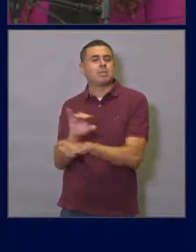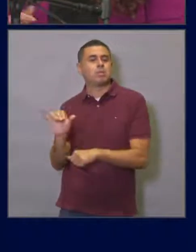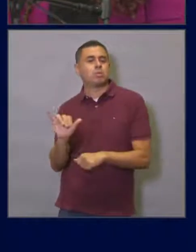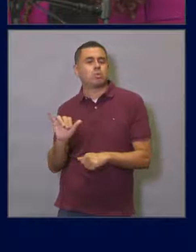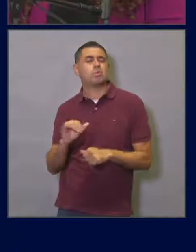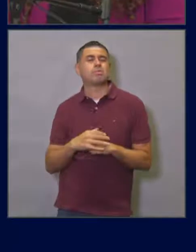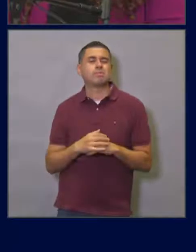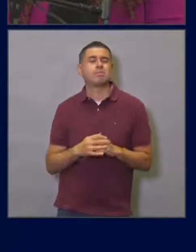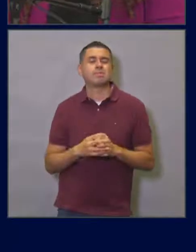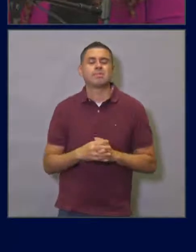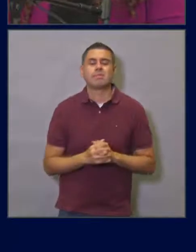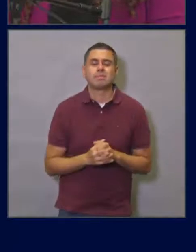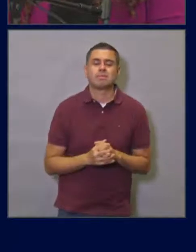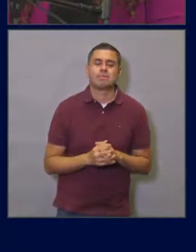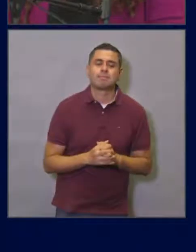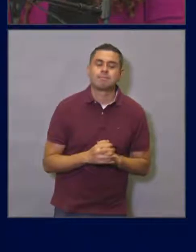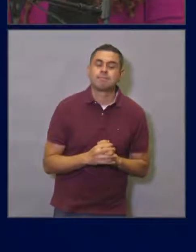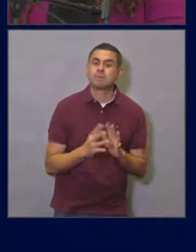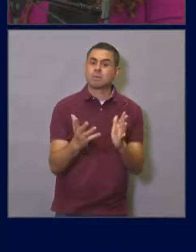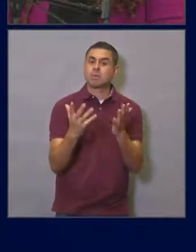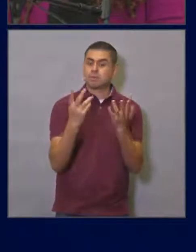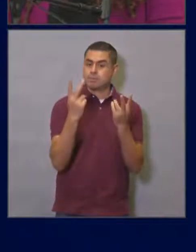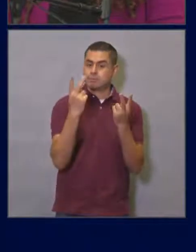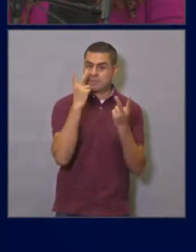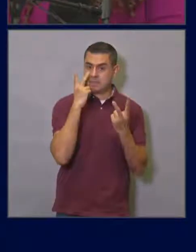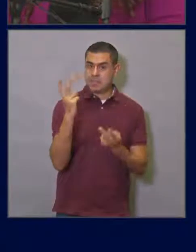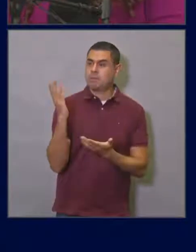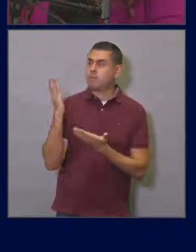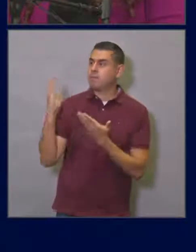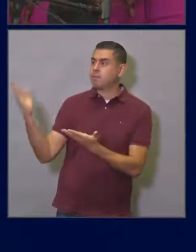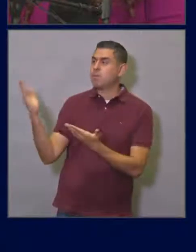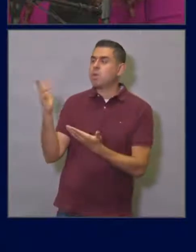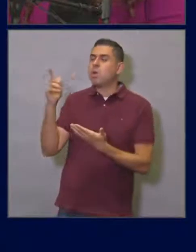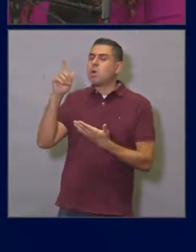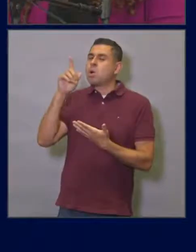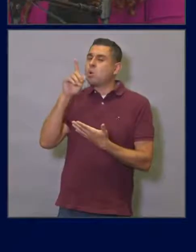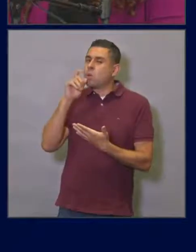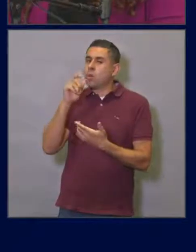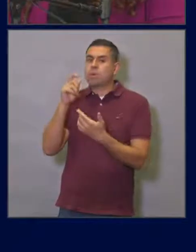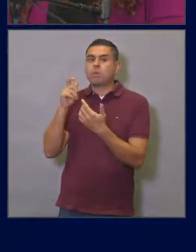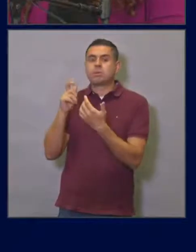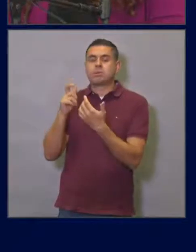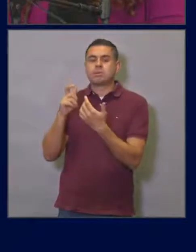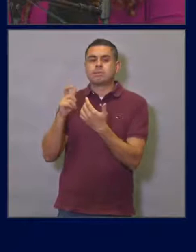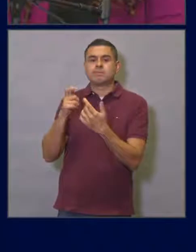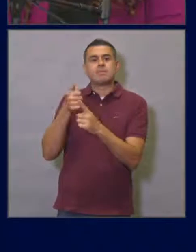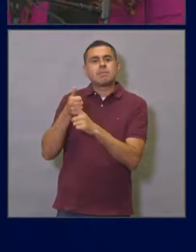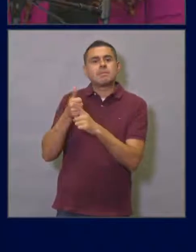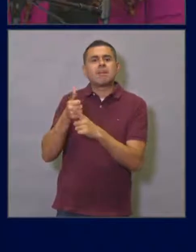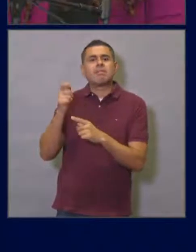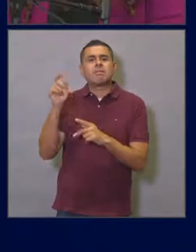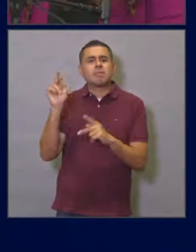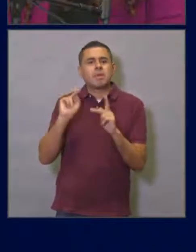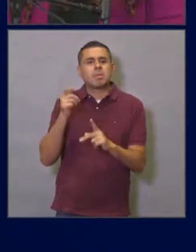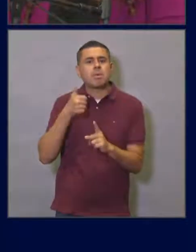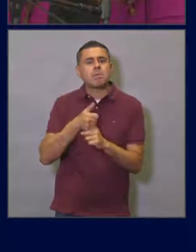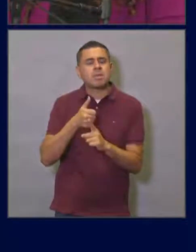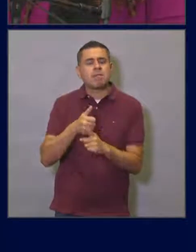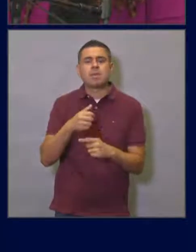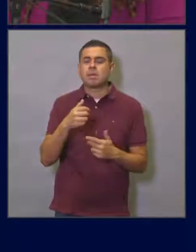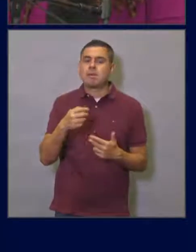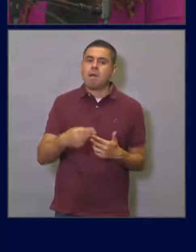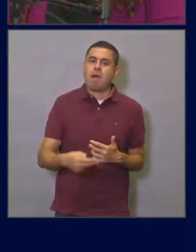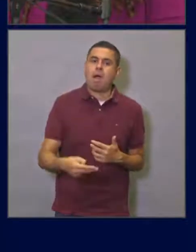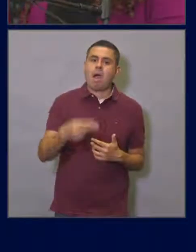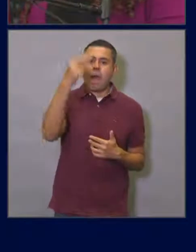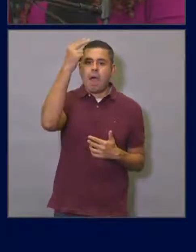Ahora nos gustaría darles una actualización sobre los grupos más afectados que continúan experimentando tasas